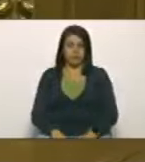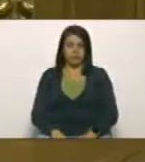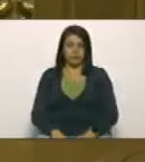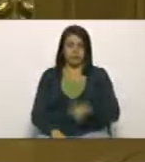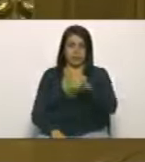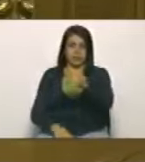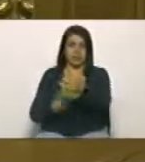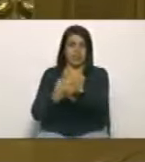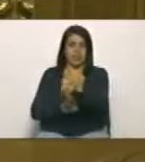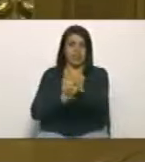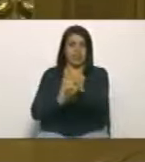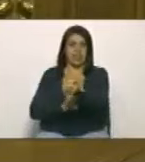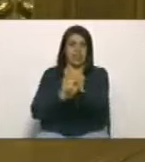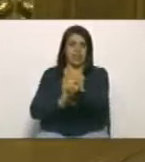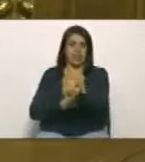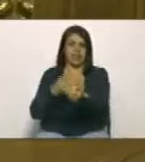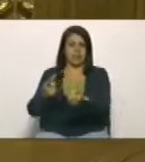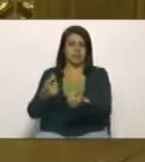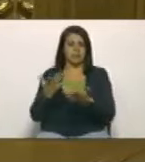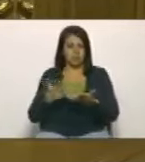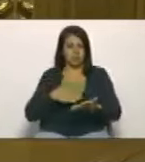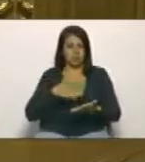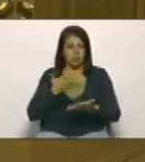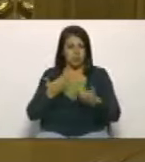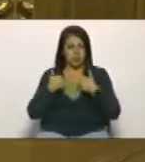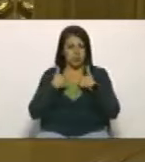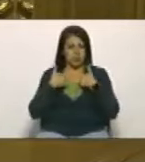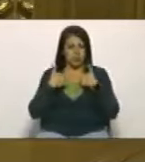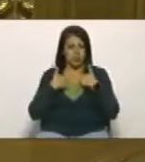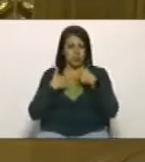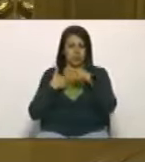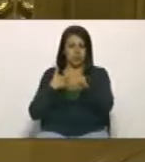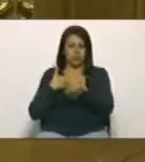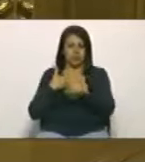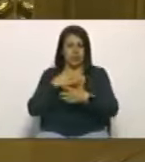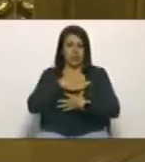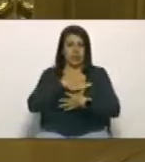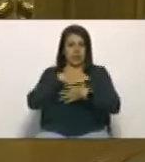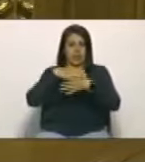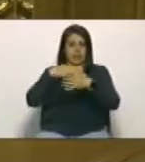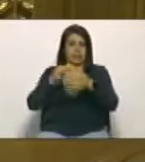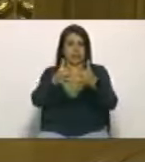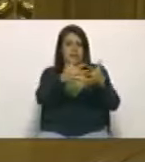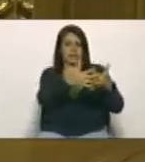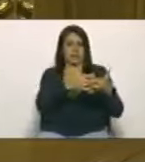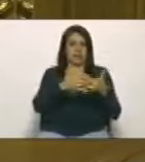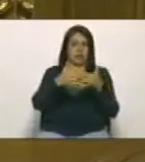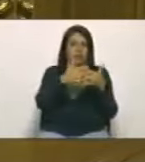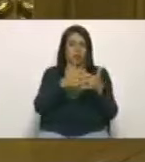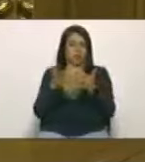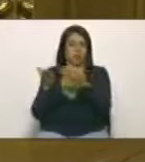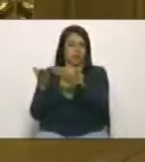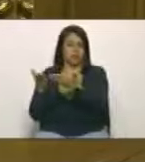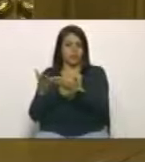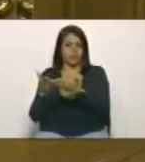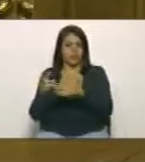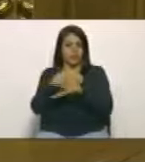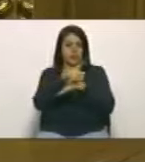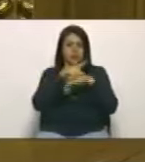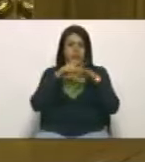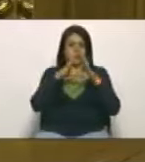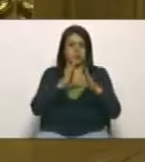¿Estos hermanos merecen sufrir el interés del imperio, del